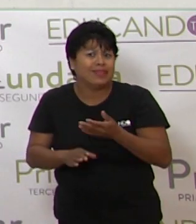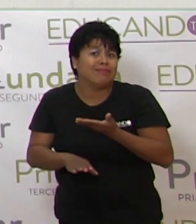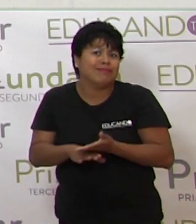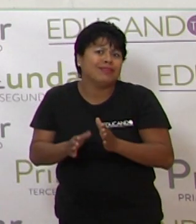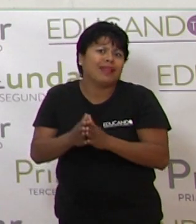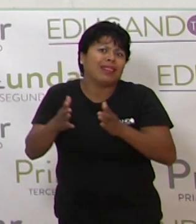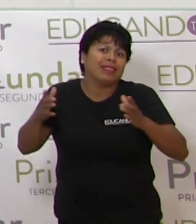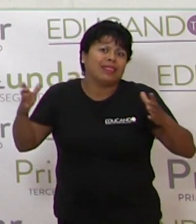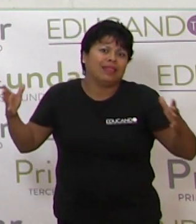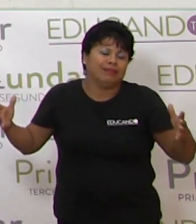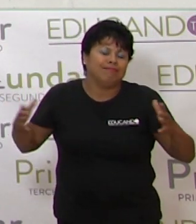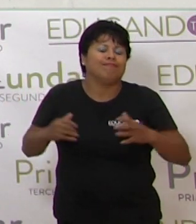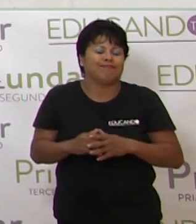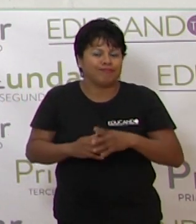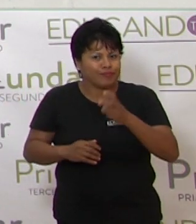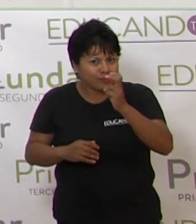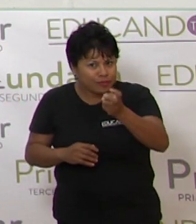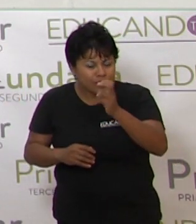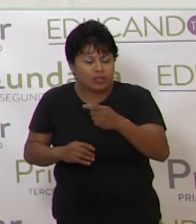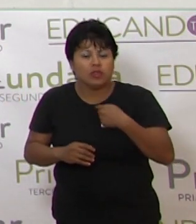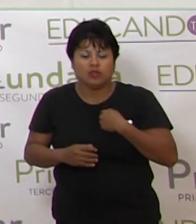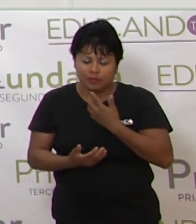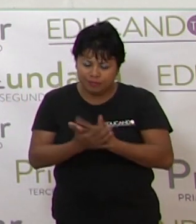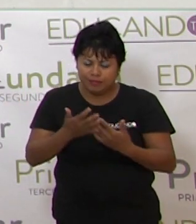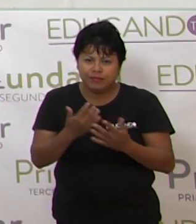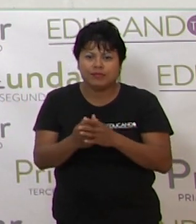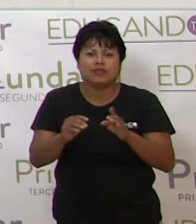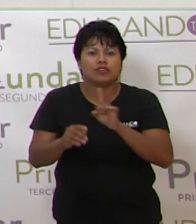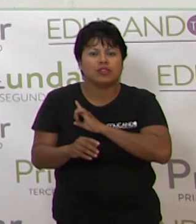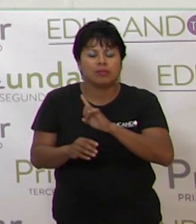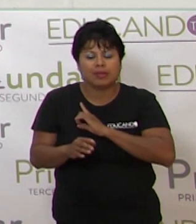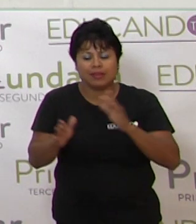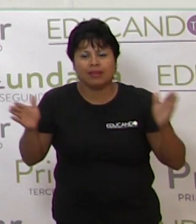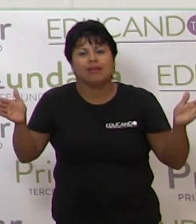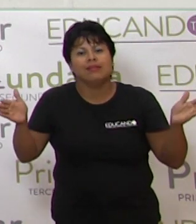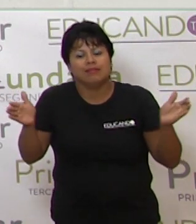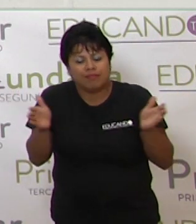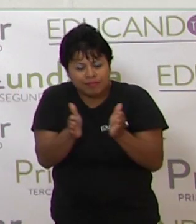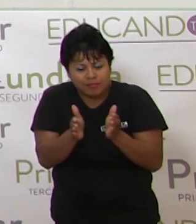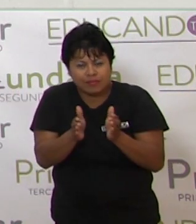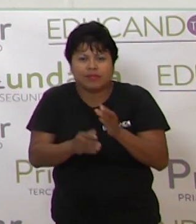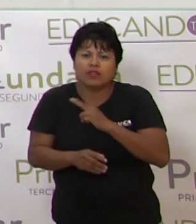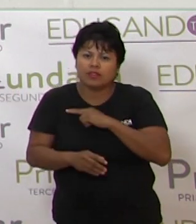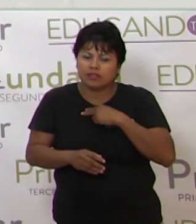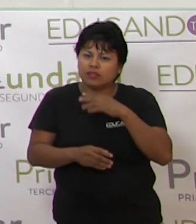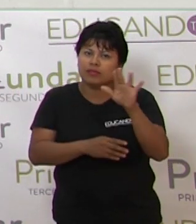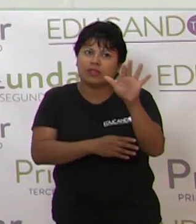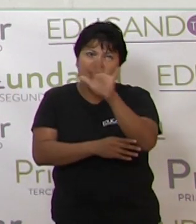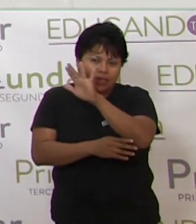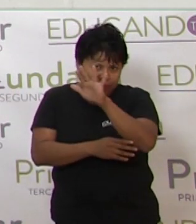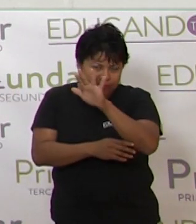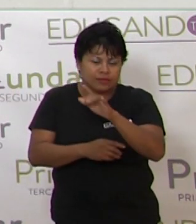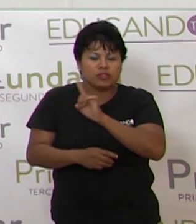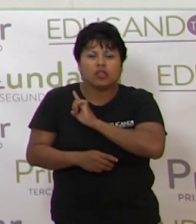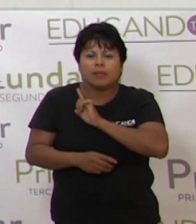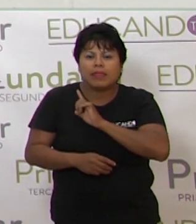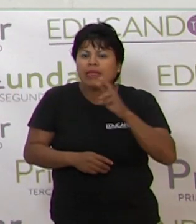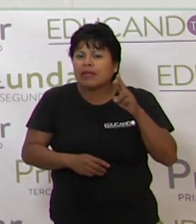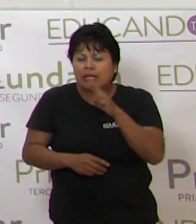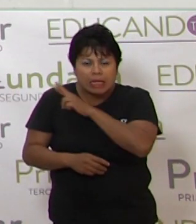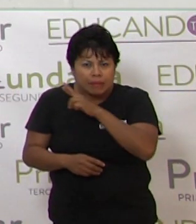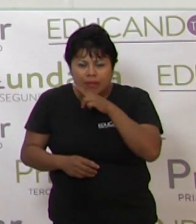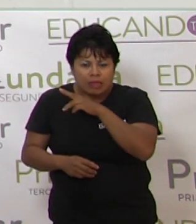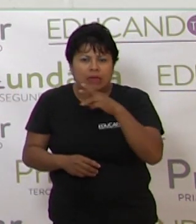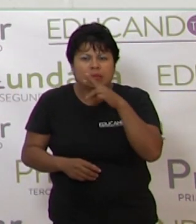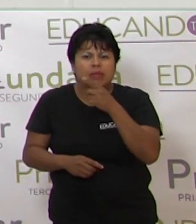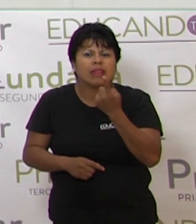grande. Por eso yo hice un resumen y no la vamos a leer, sino rápidamente vamos